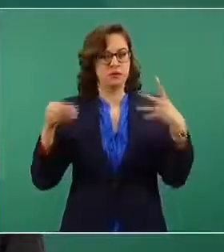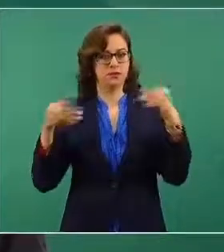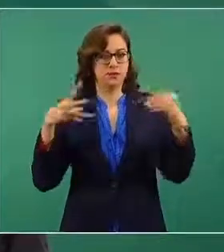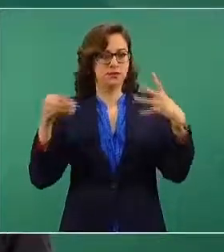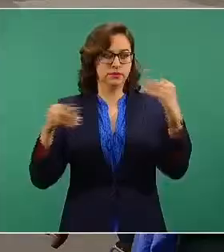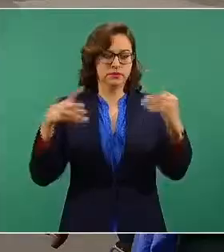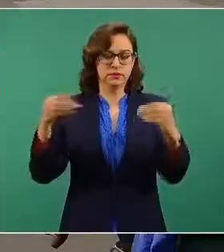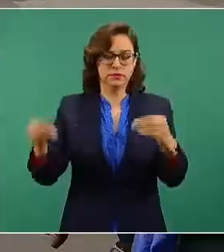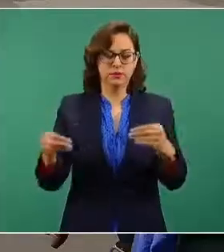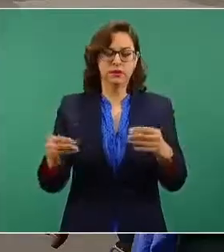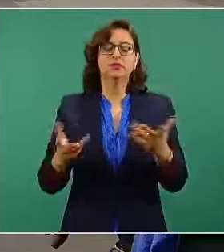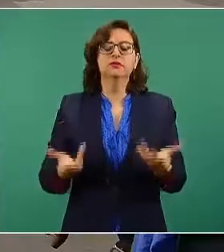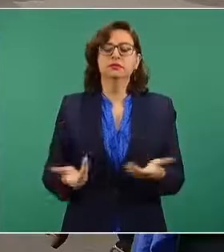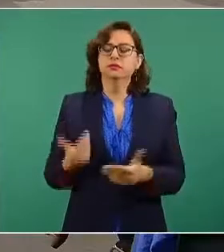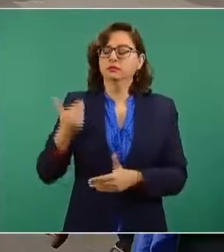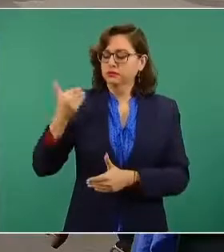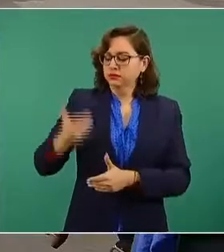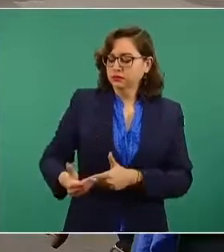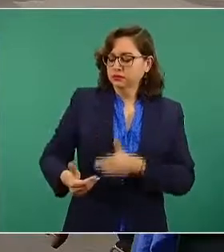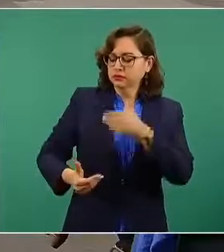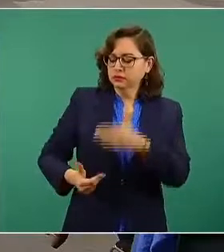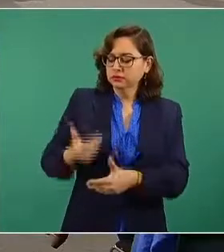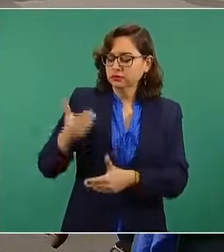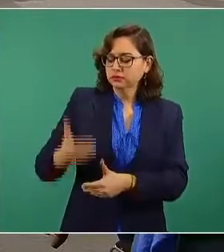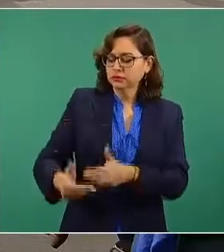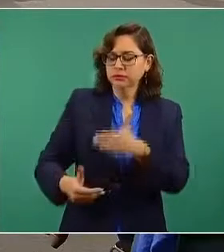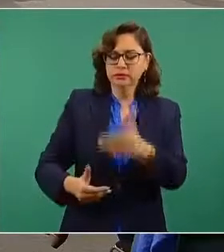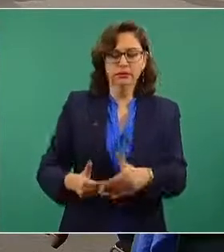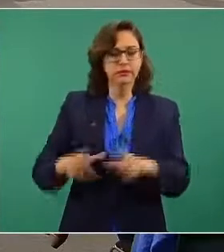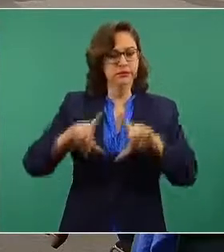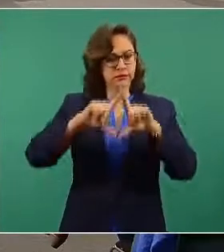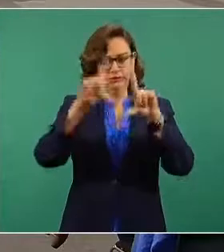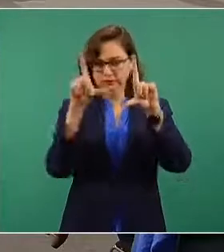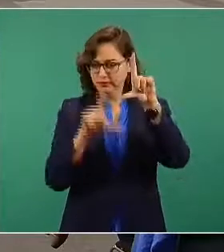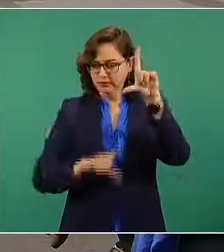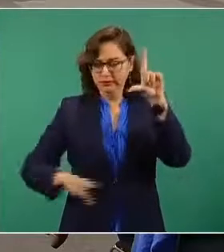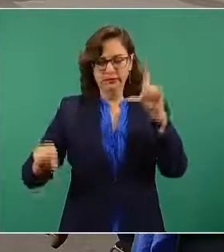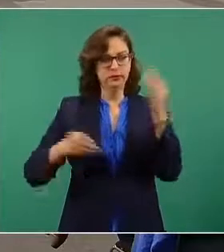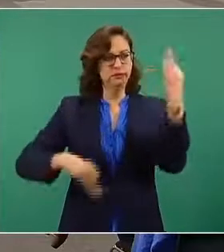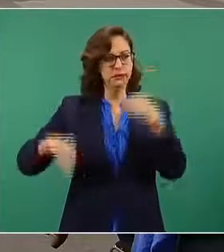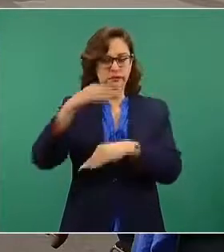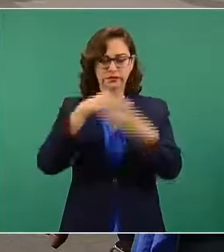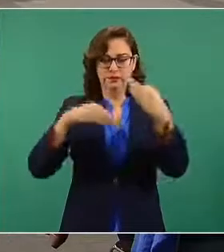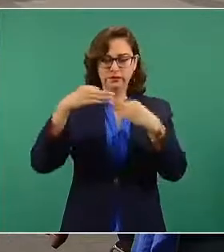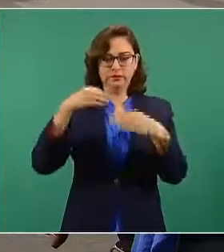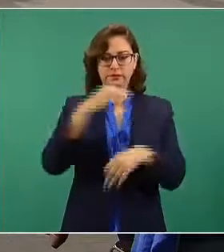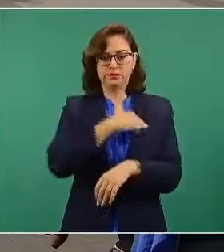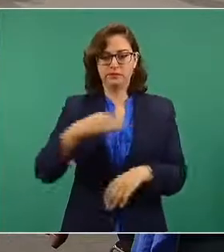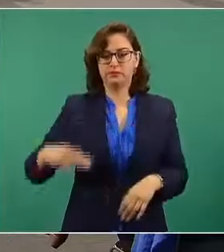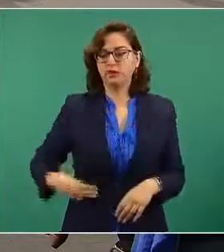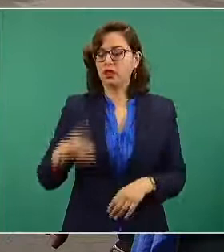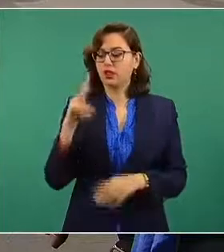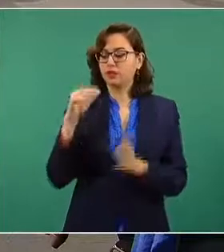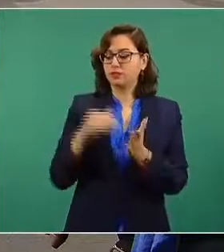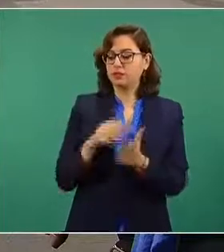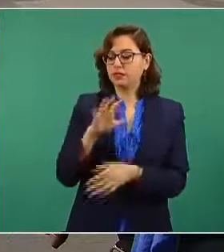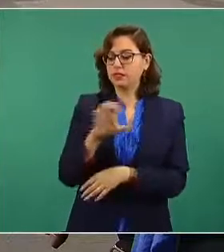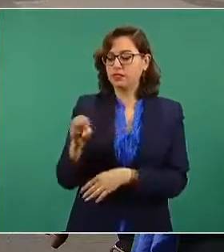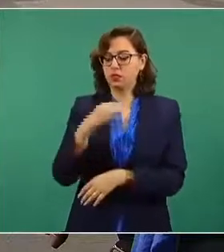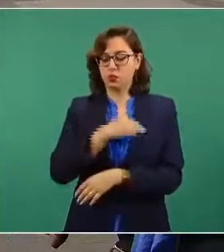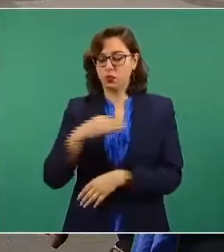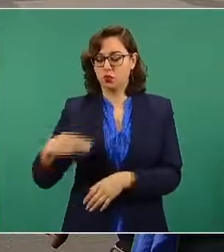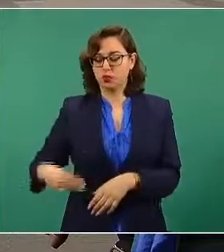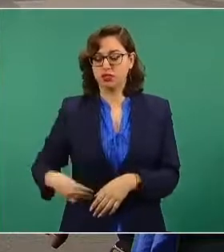hemos progresado en todo el país, en todos los municipios del país, casi 2.500 municipios, y